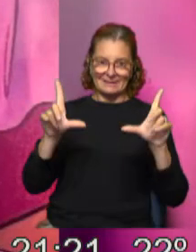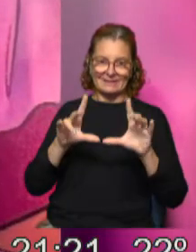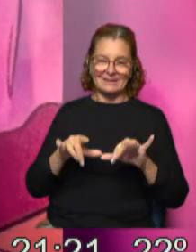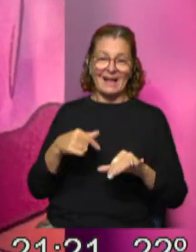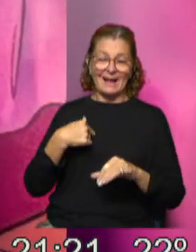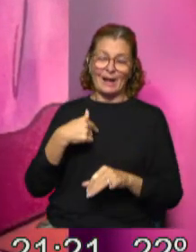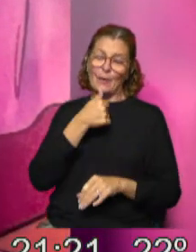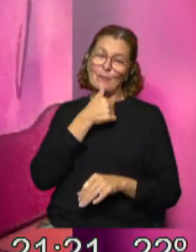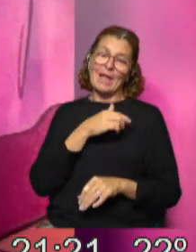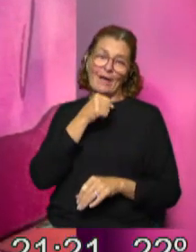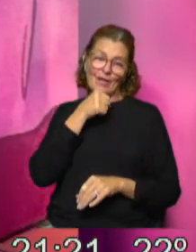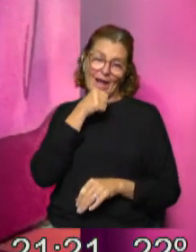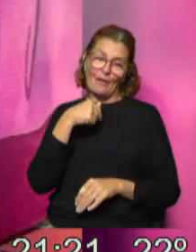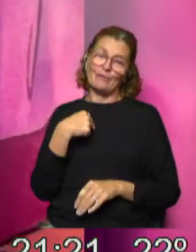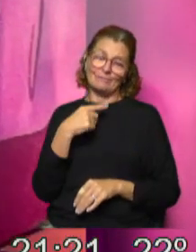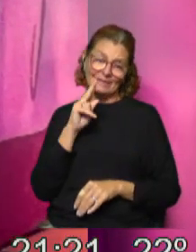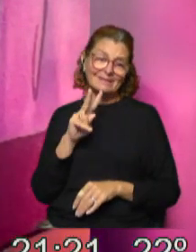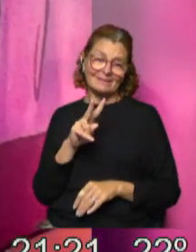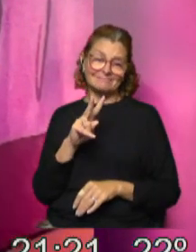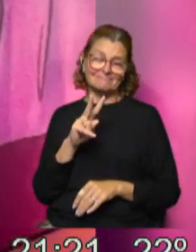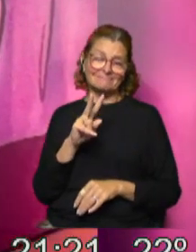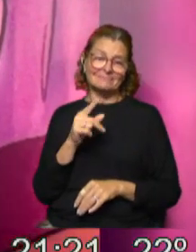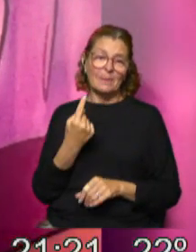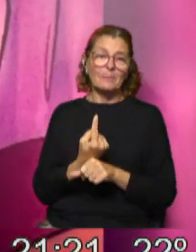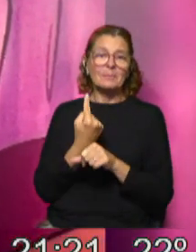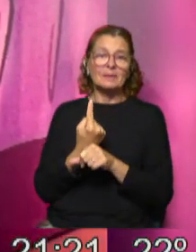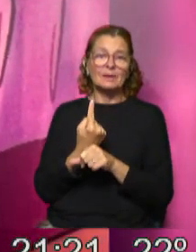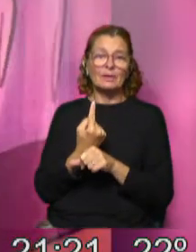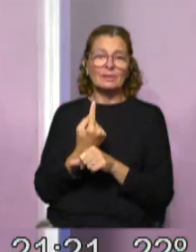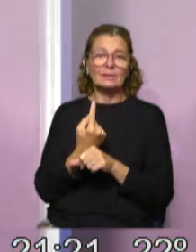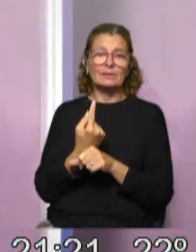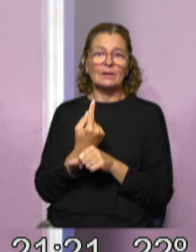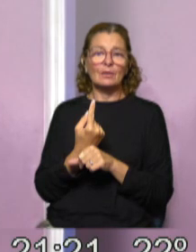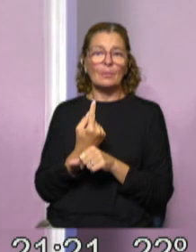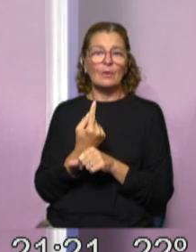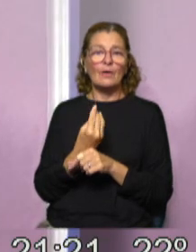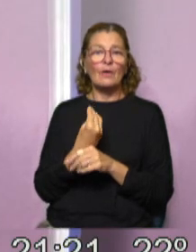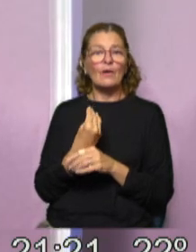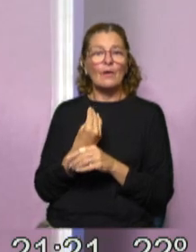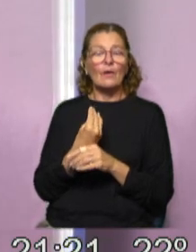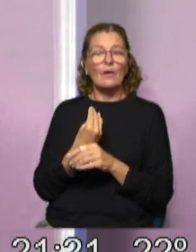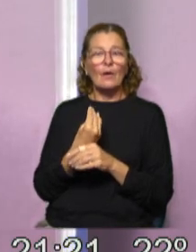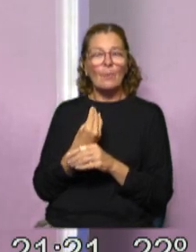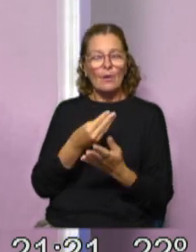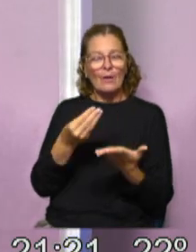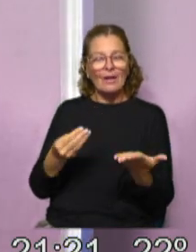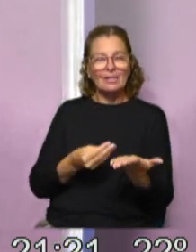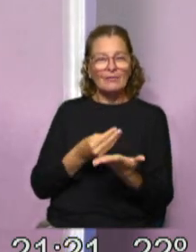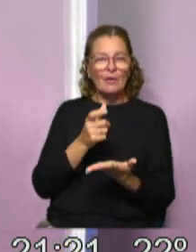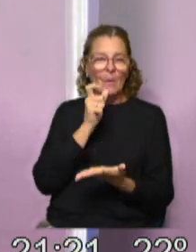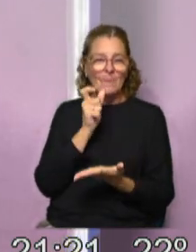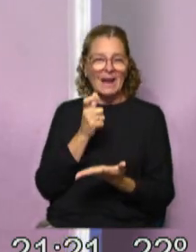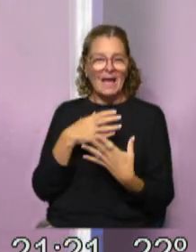viejo, ¿viste? Todo digital. Pero bueno, primero, pongamos el desafío de llevar a dibujo